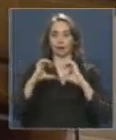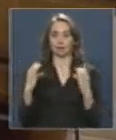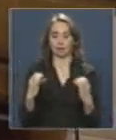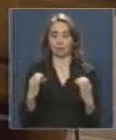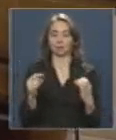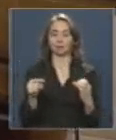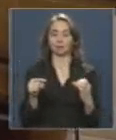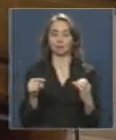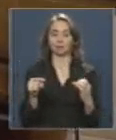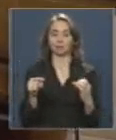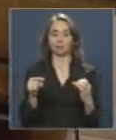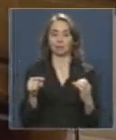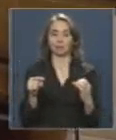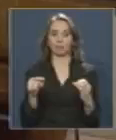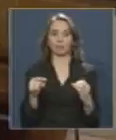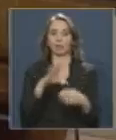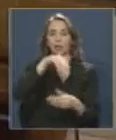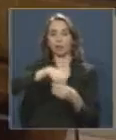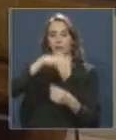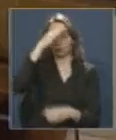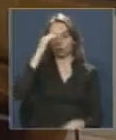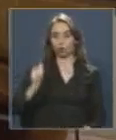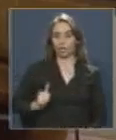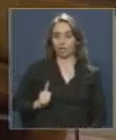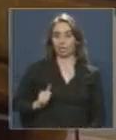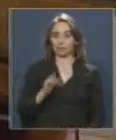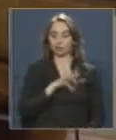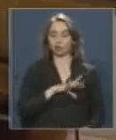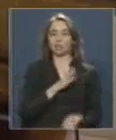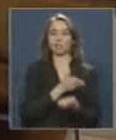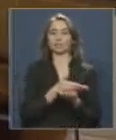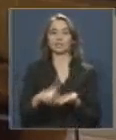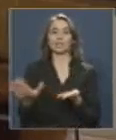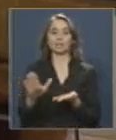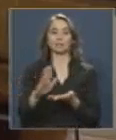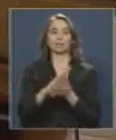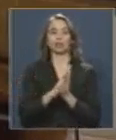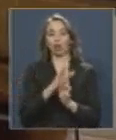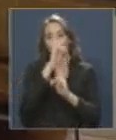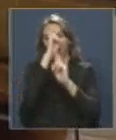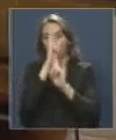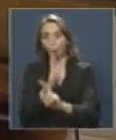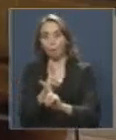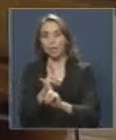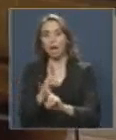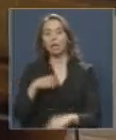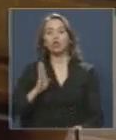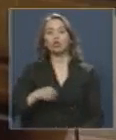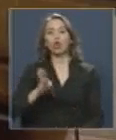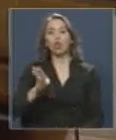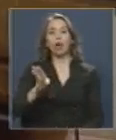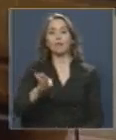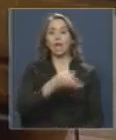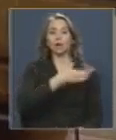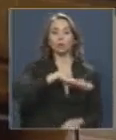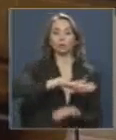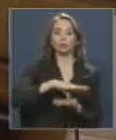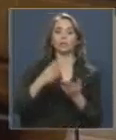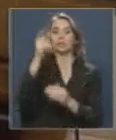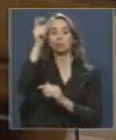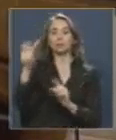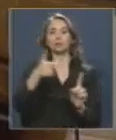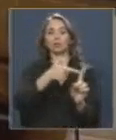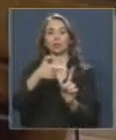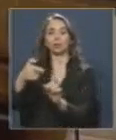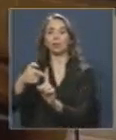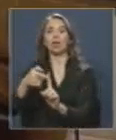para que en el Ejército de Chile se eliminen todo tipo de homenajes que todavía tienen en nuestro país criminales como